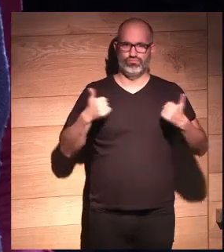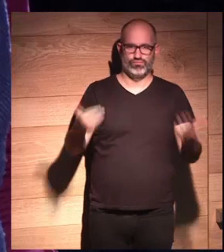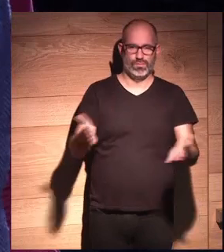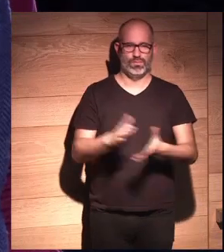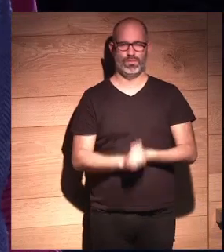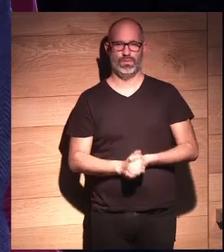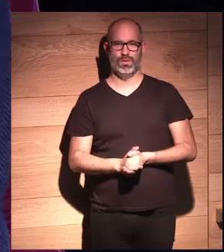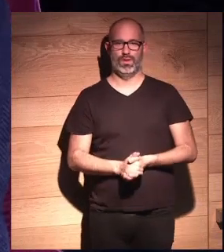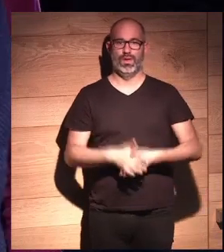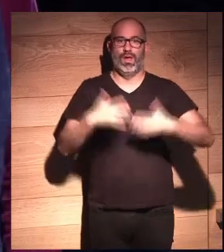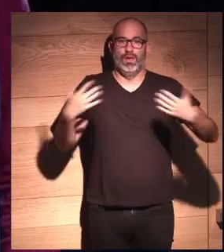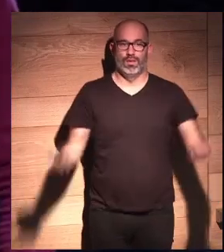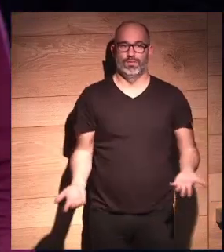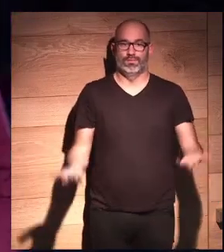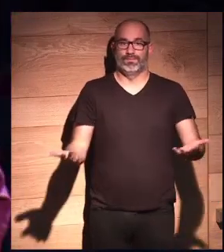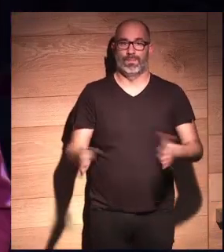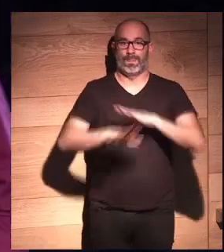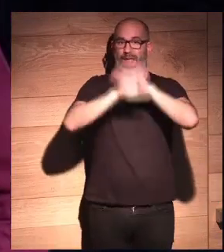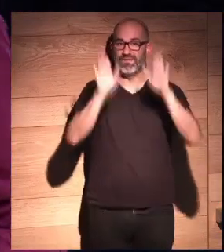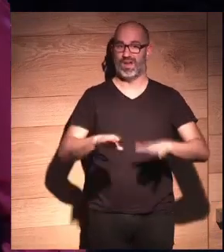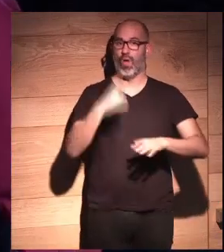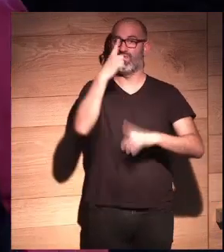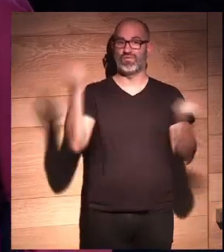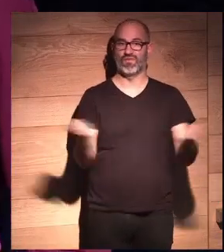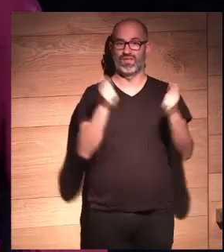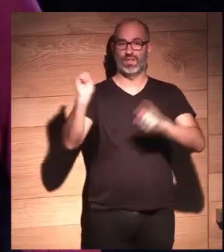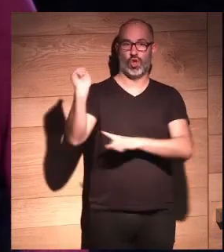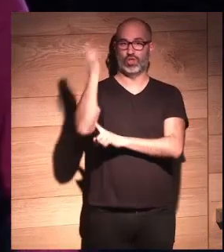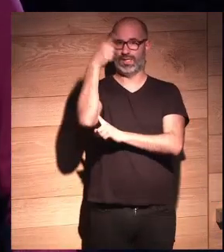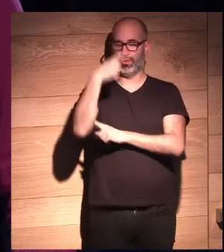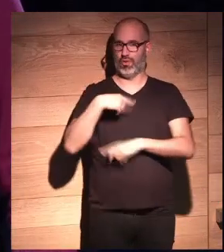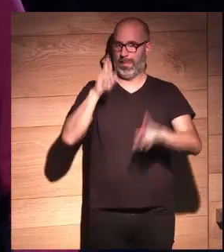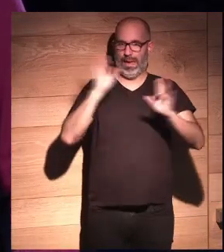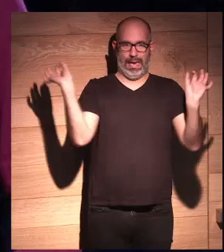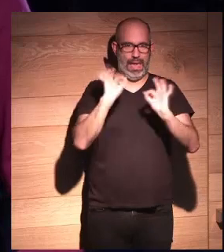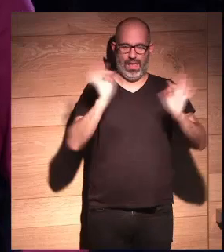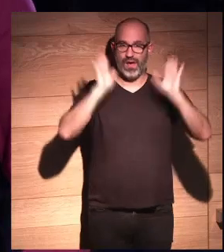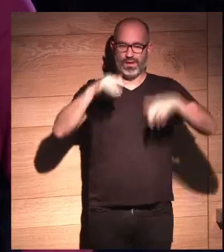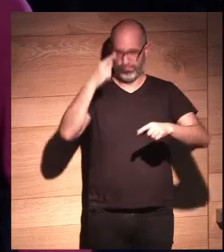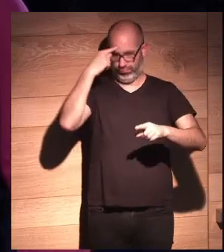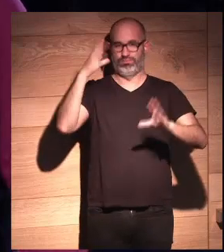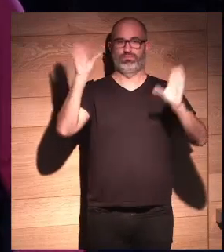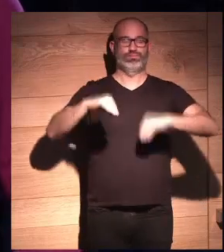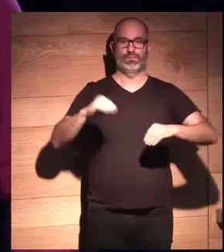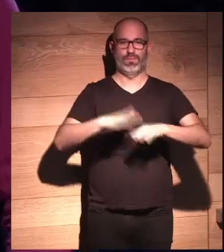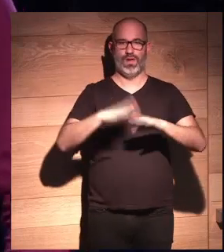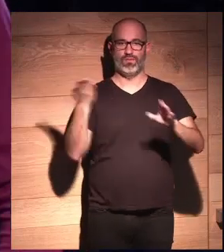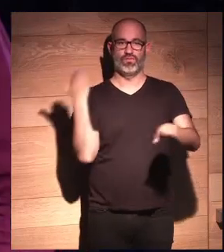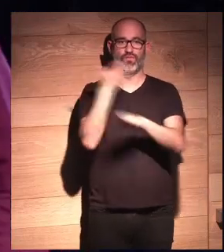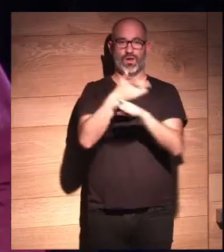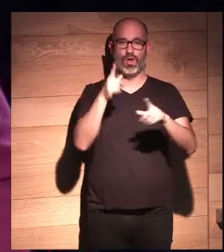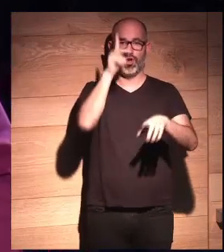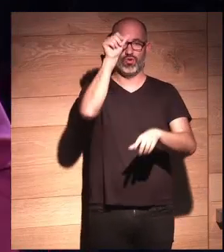calificación A como B. Y bueno, pues realmente fue en un festival donde conseguí esto que no esperaba. Fui intentando vender un cortometraje, Jinete a la